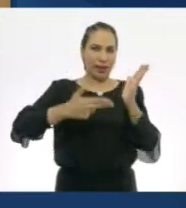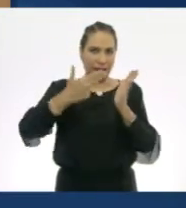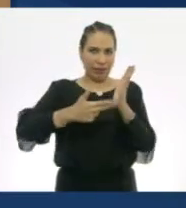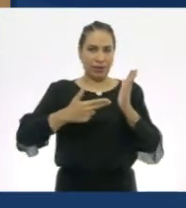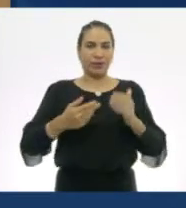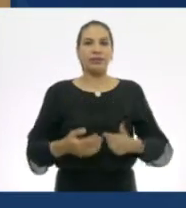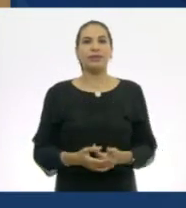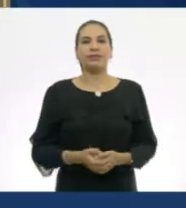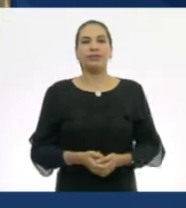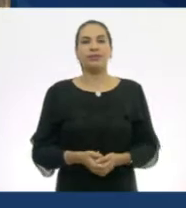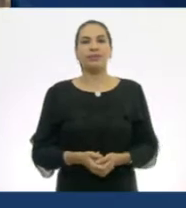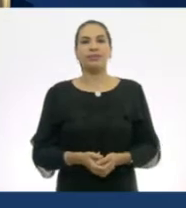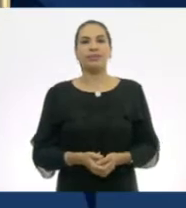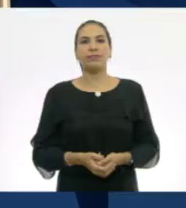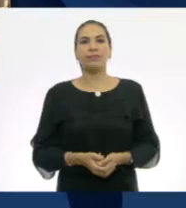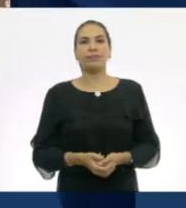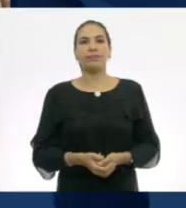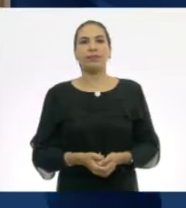herramientas.